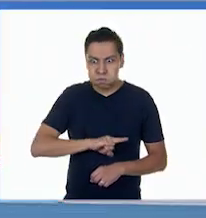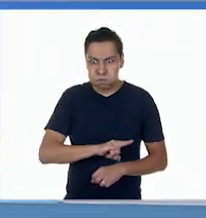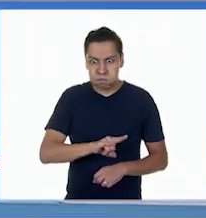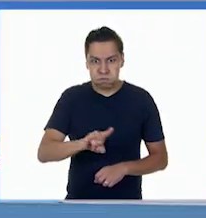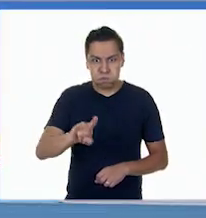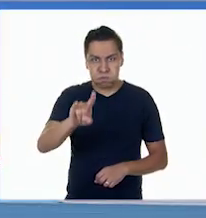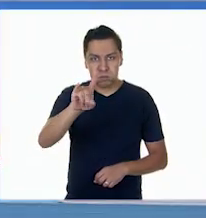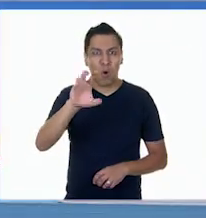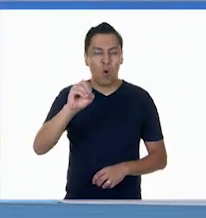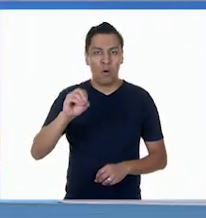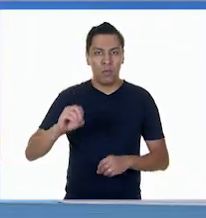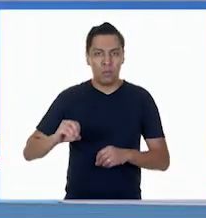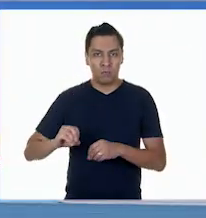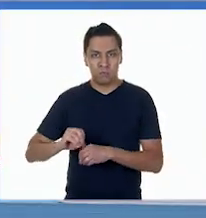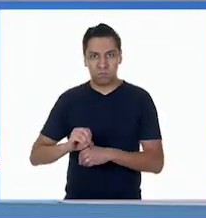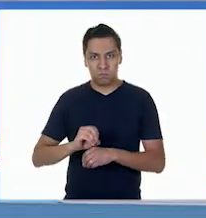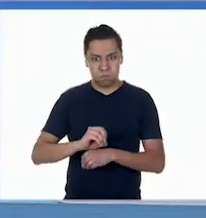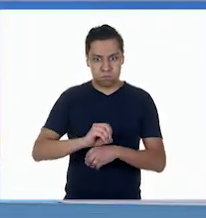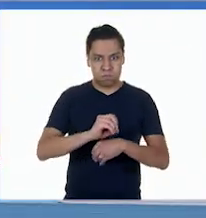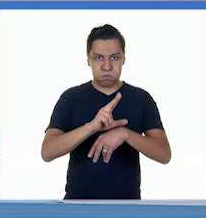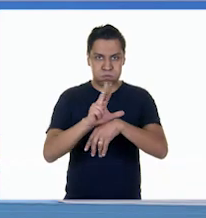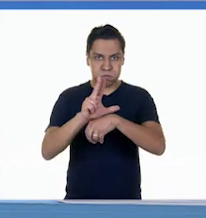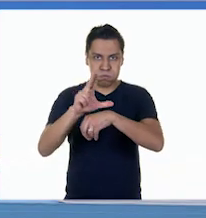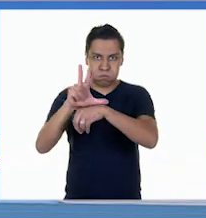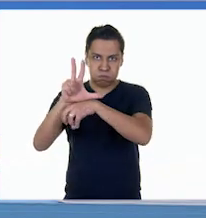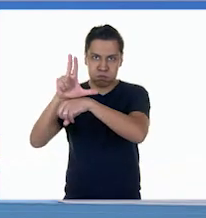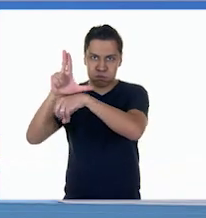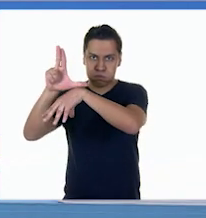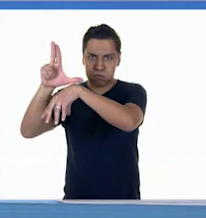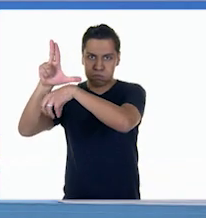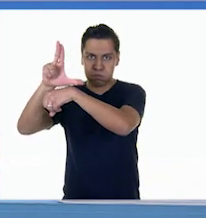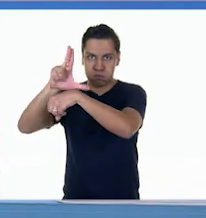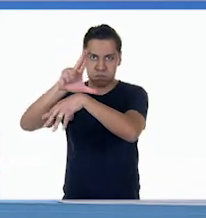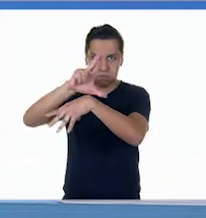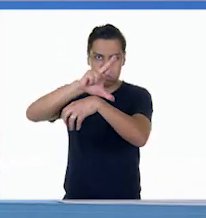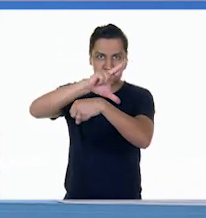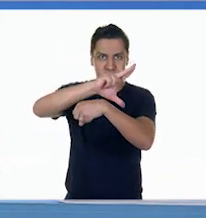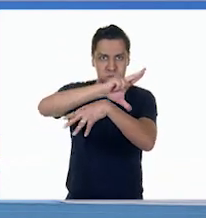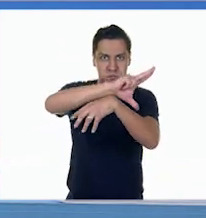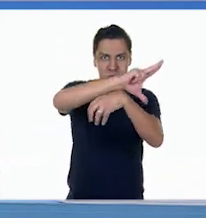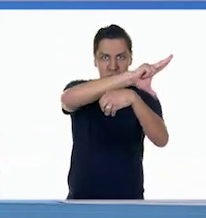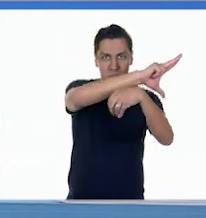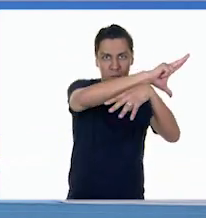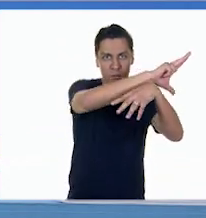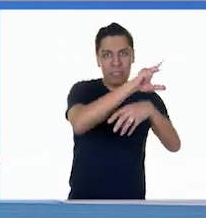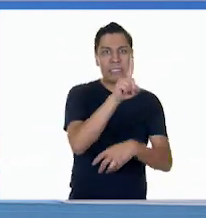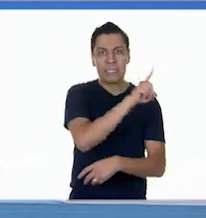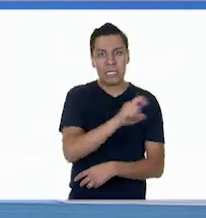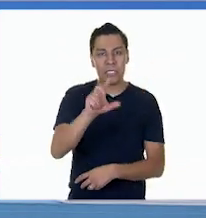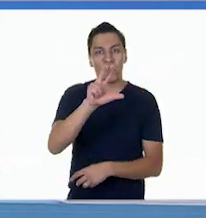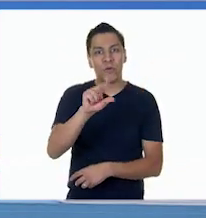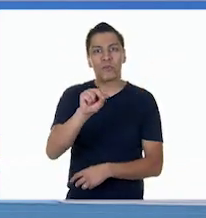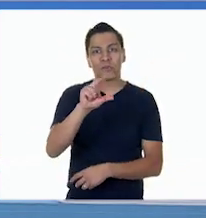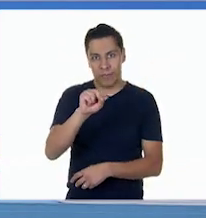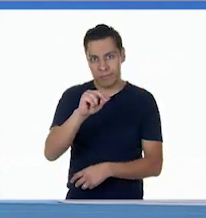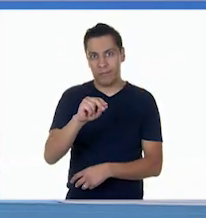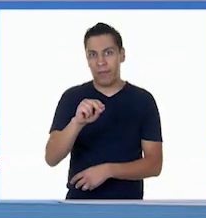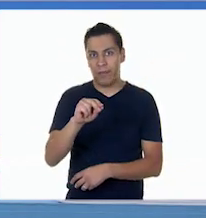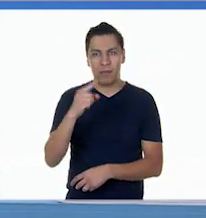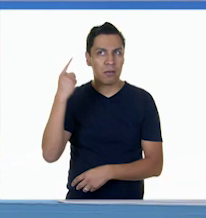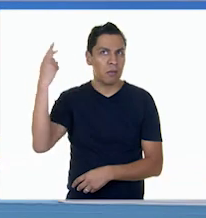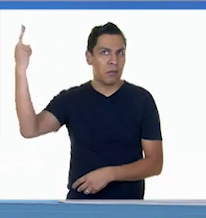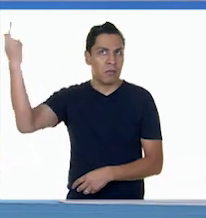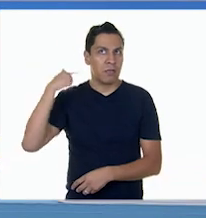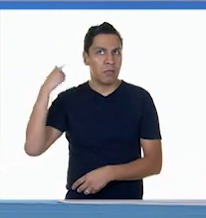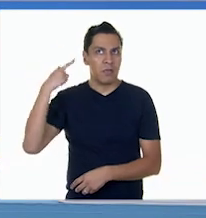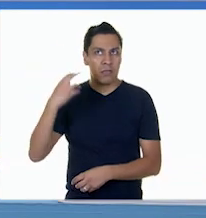Todos esos son sonidos muy comunes y están en todos lados prácticamente. Bueno, menos el cohete espacial. Ese no